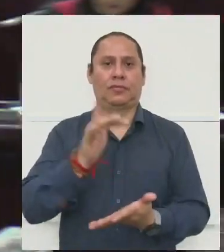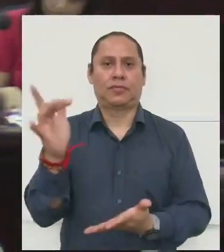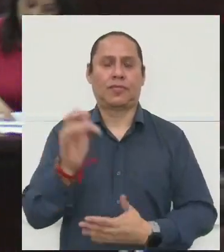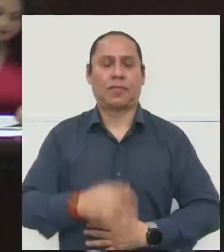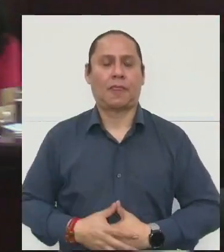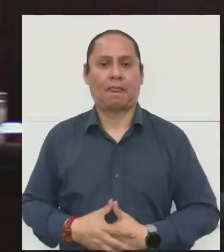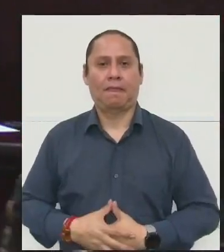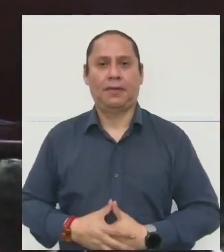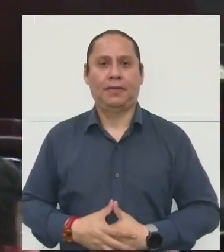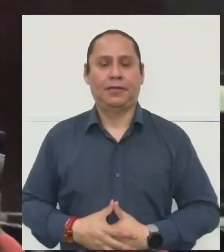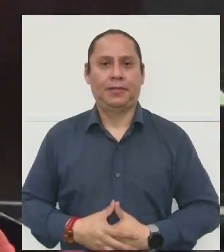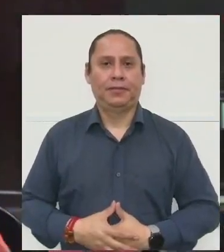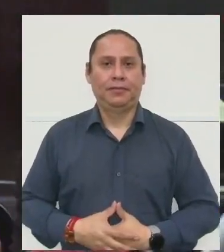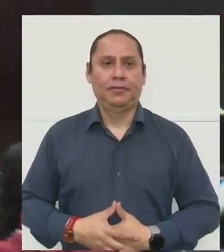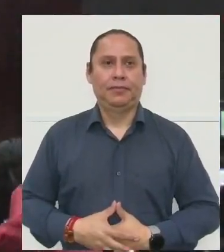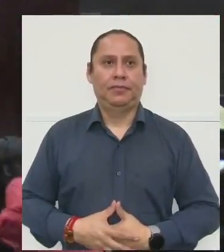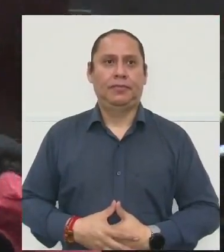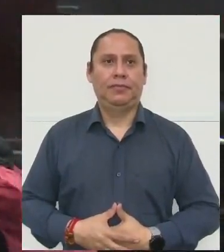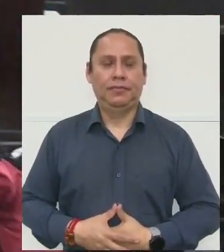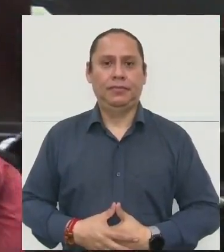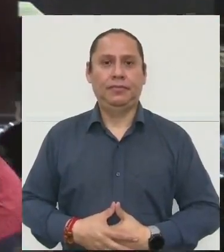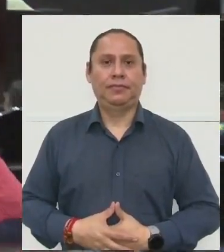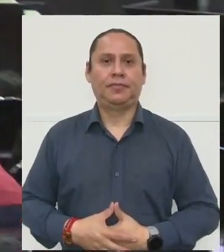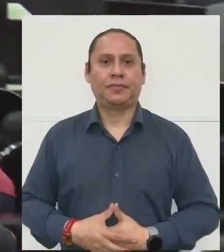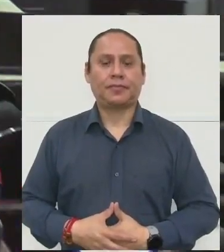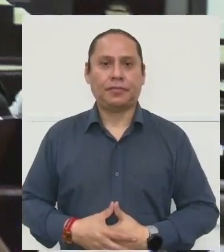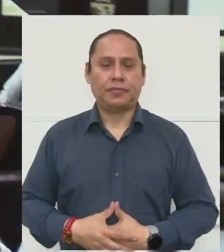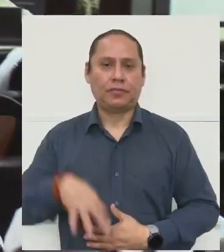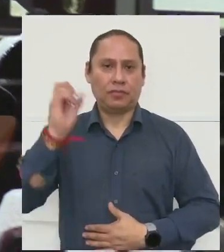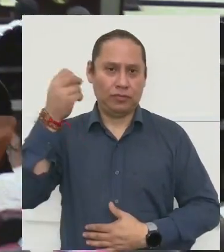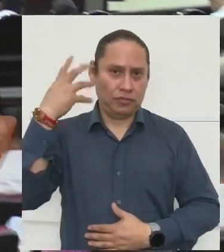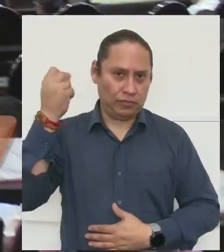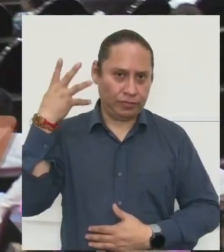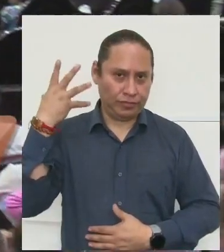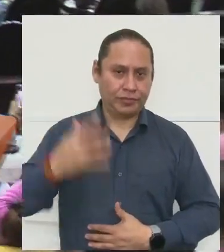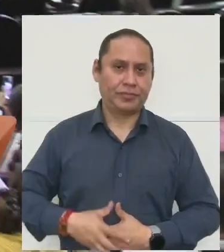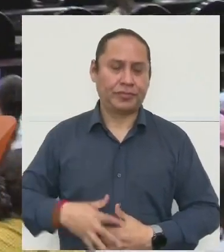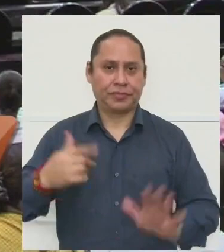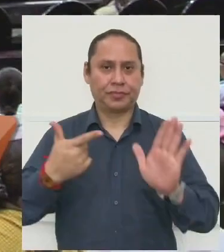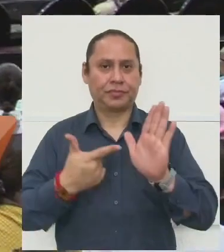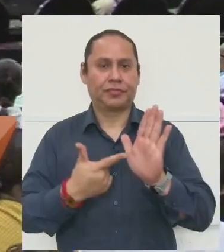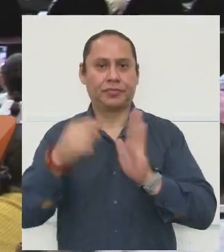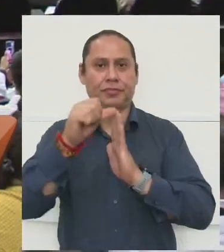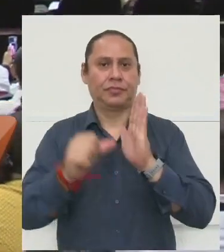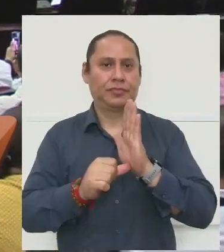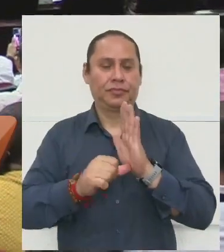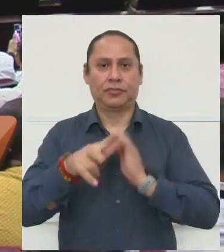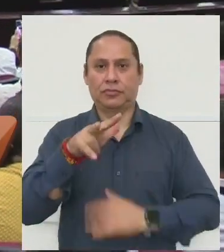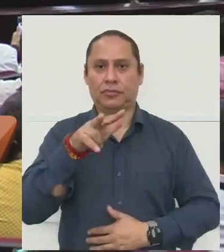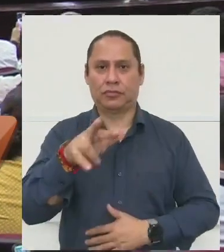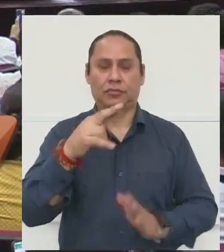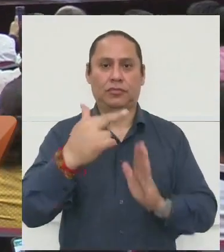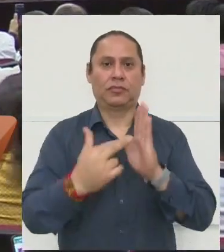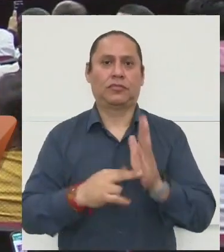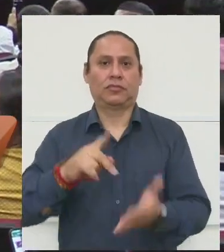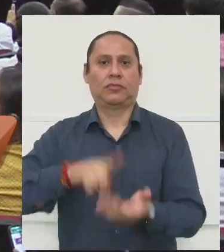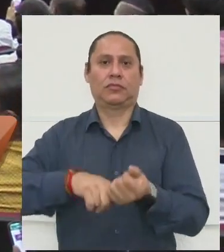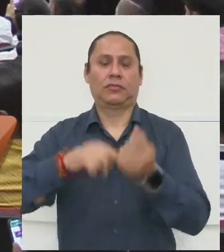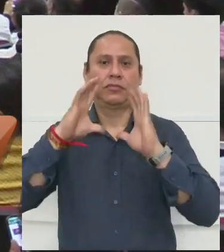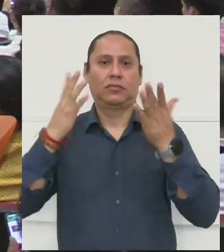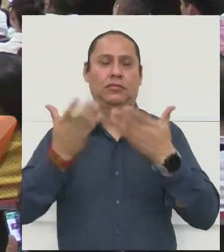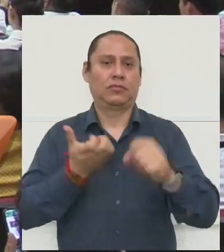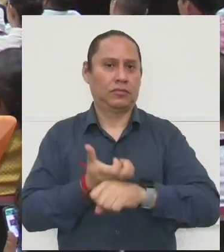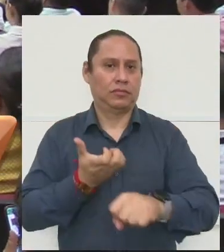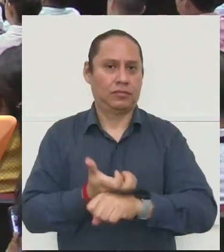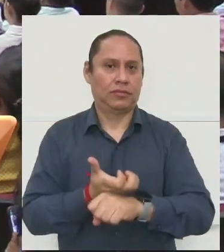diputada secretaria honorable asamblea con fundamento en el artículo 18 del reglamento interior